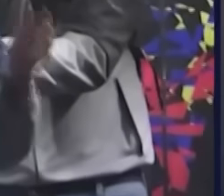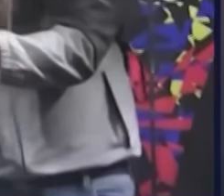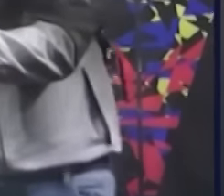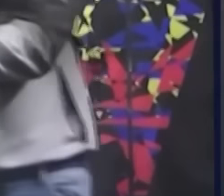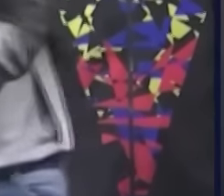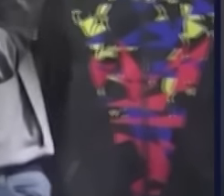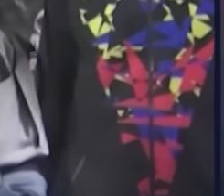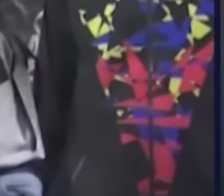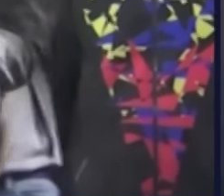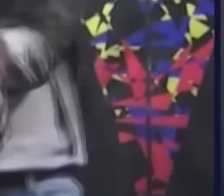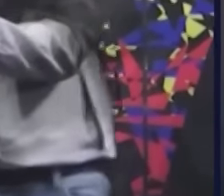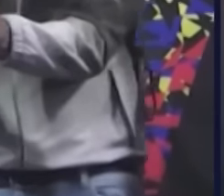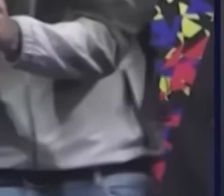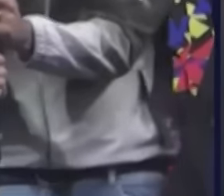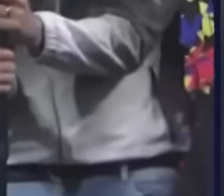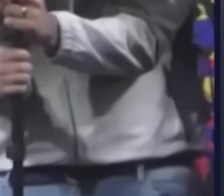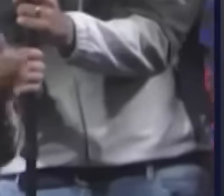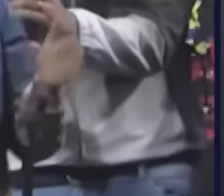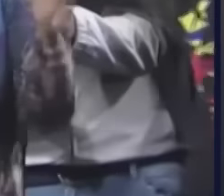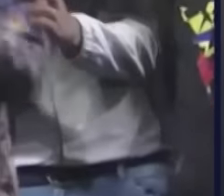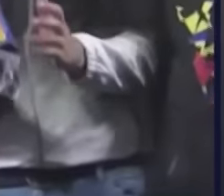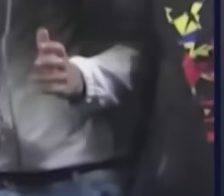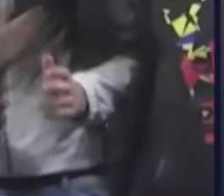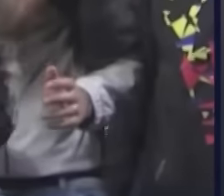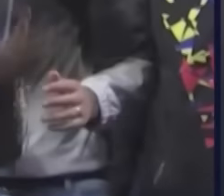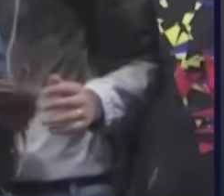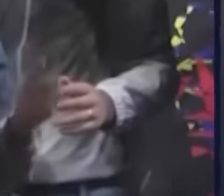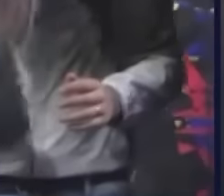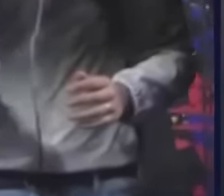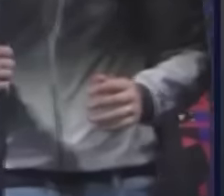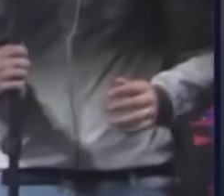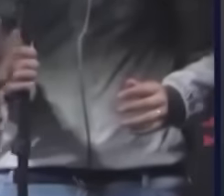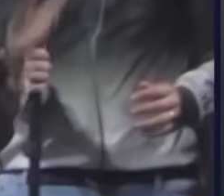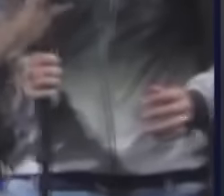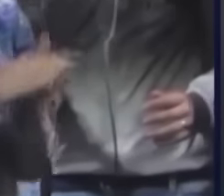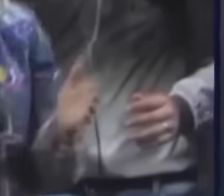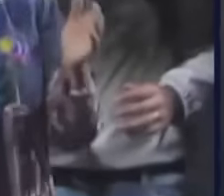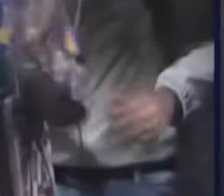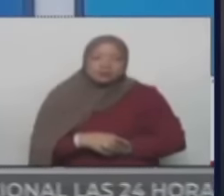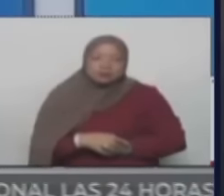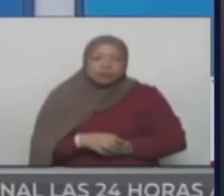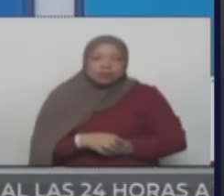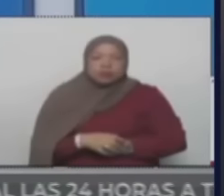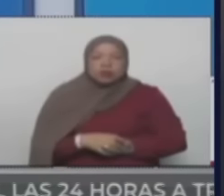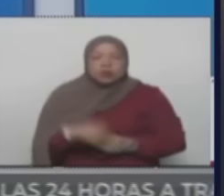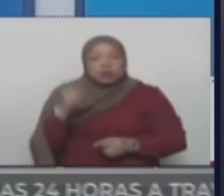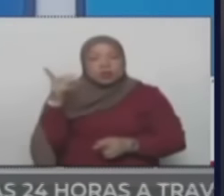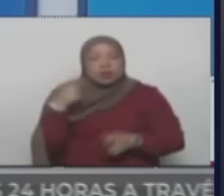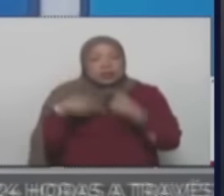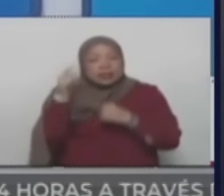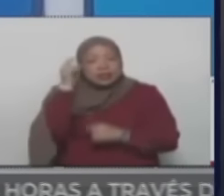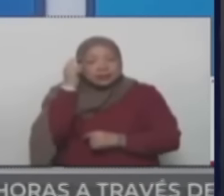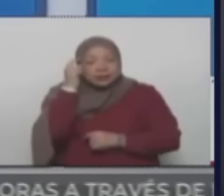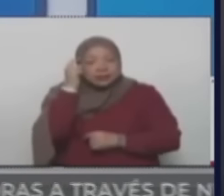el proceso a los cuales somos sometidos los militares, ya que tienen que ser sanciones ejemplarizantes, son mucho